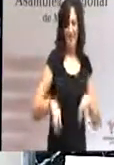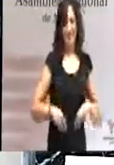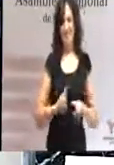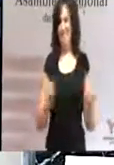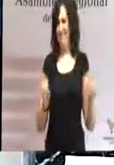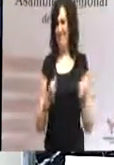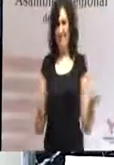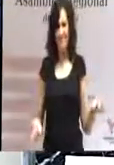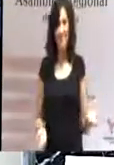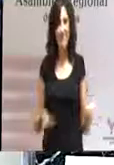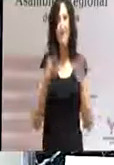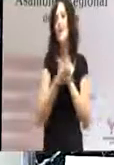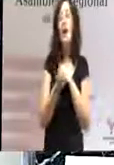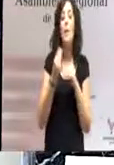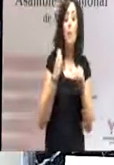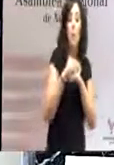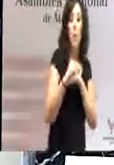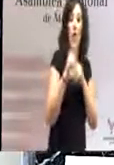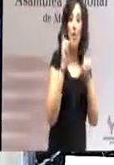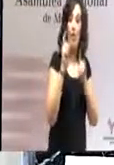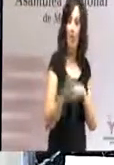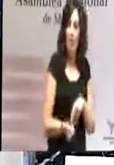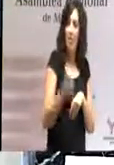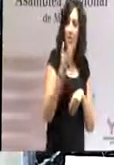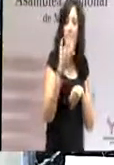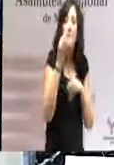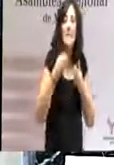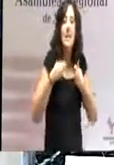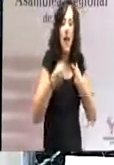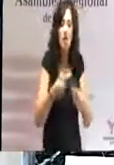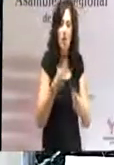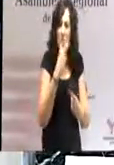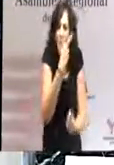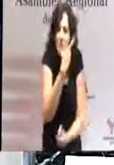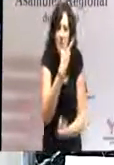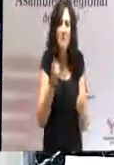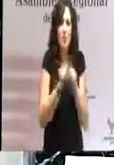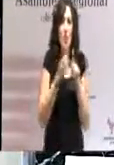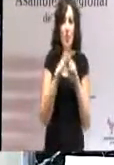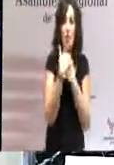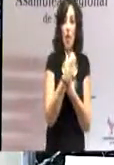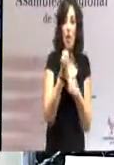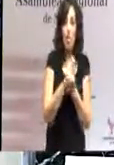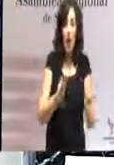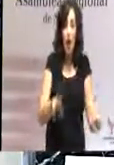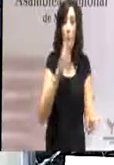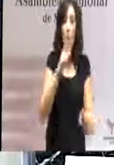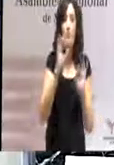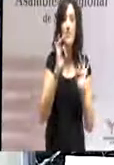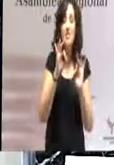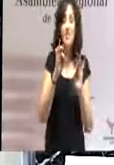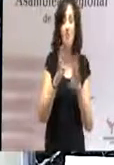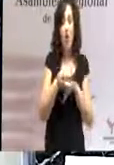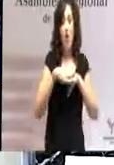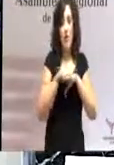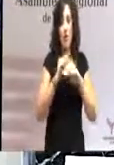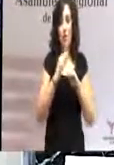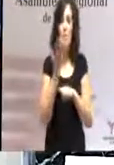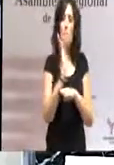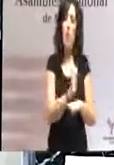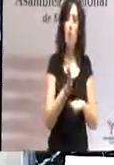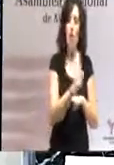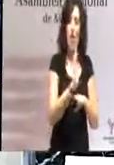no se invierte poco en educación, sino que se gasta mal. Una situación agravada por el incumplimiento por parte de su Ejecutivo de las mociones que se aprueban en